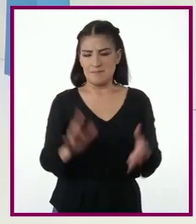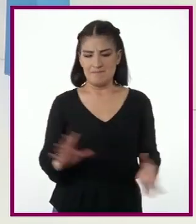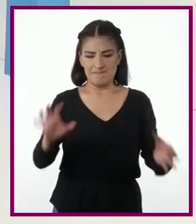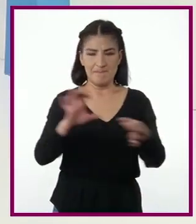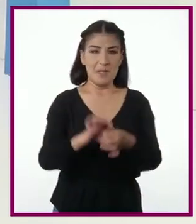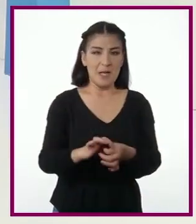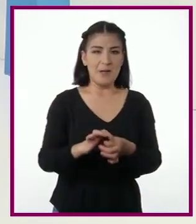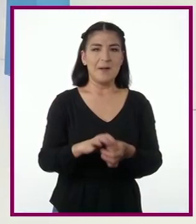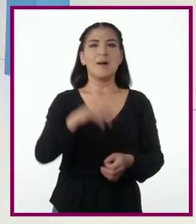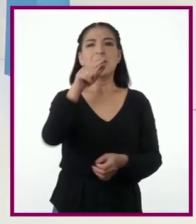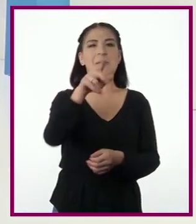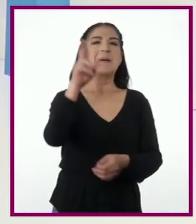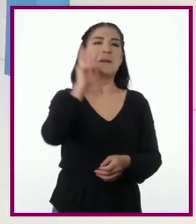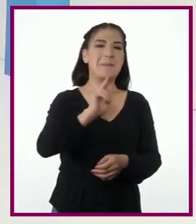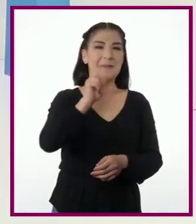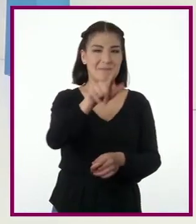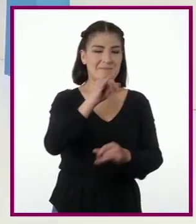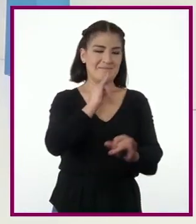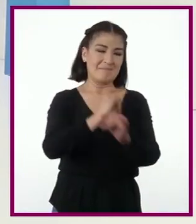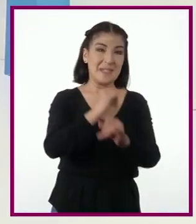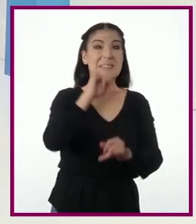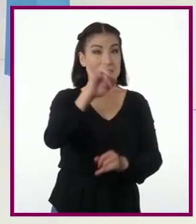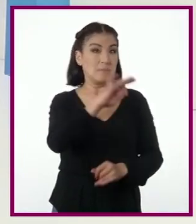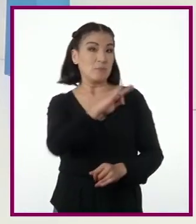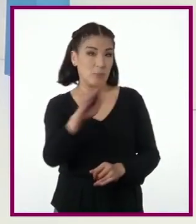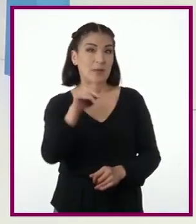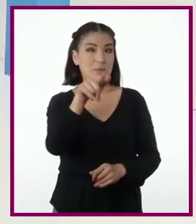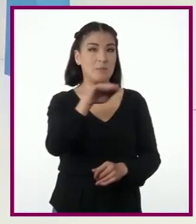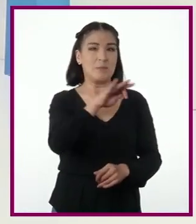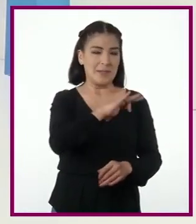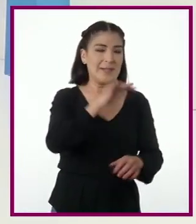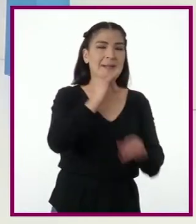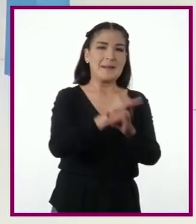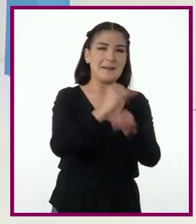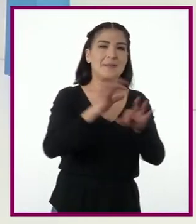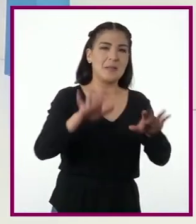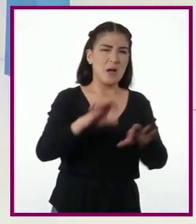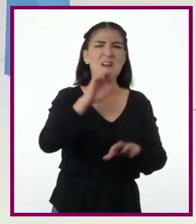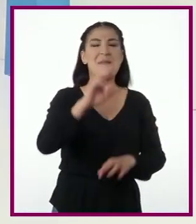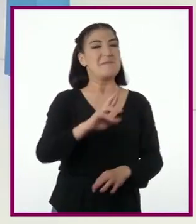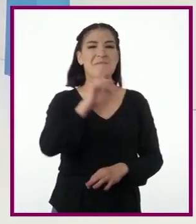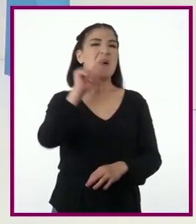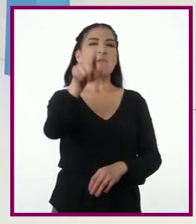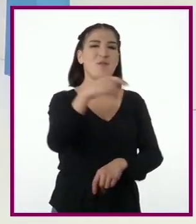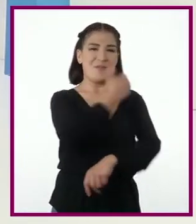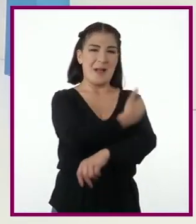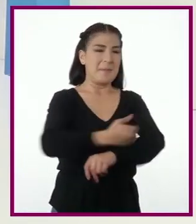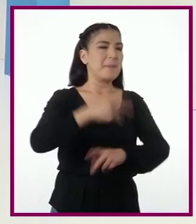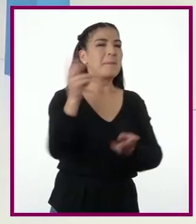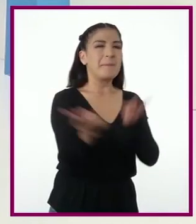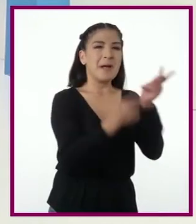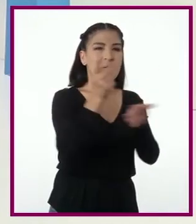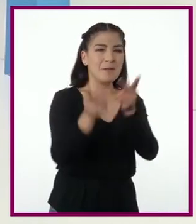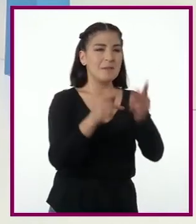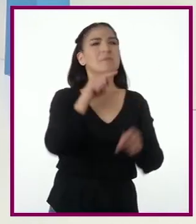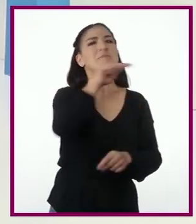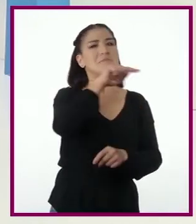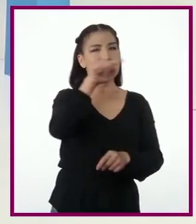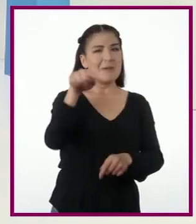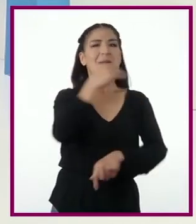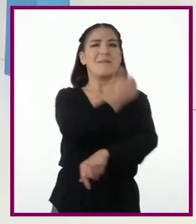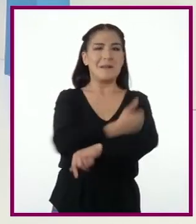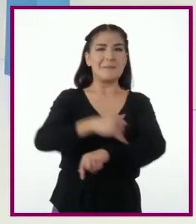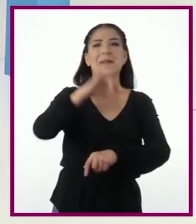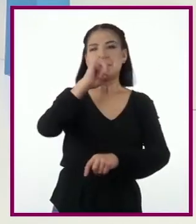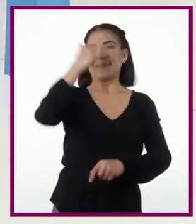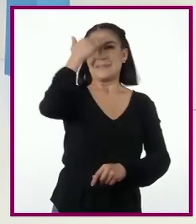te es posible consultar en internet o mejor aún, preguntarles a tus familiares, ellos podrán orientarte